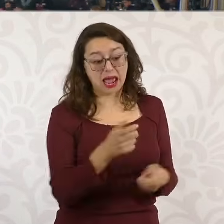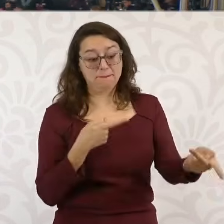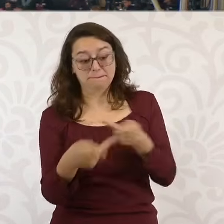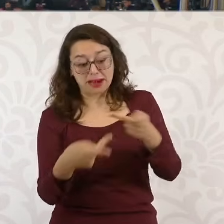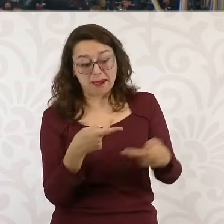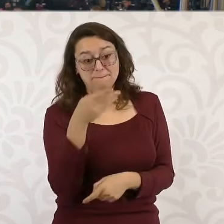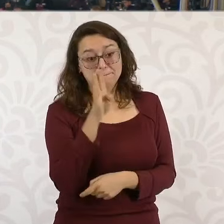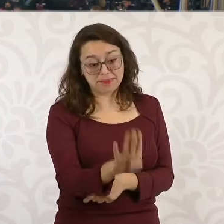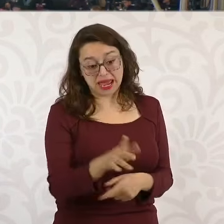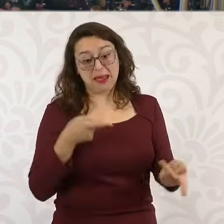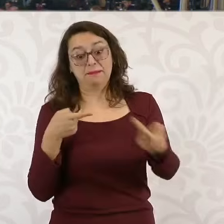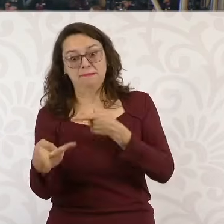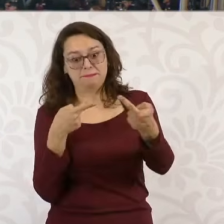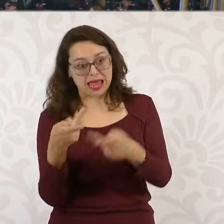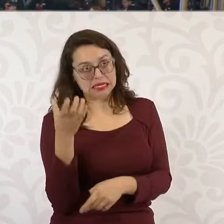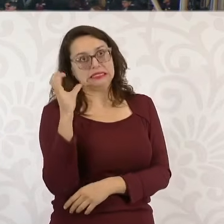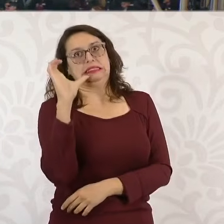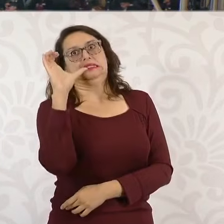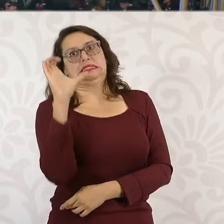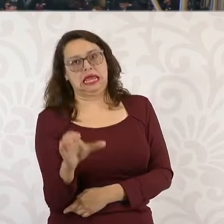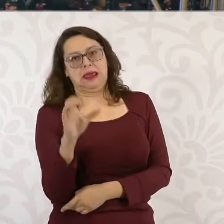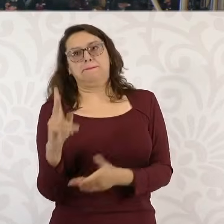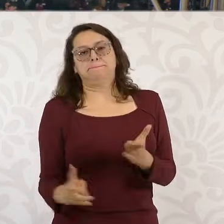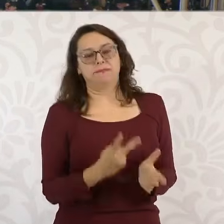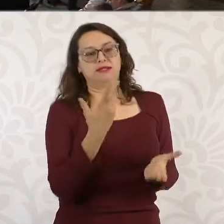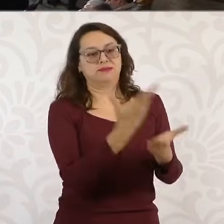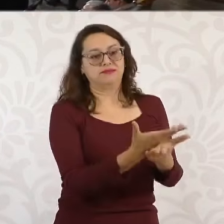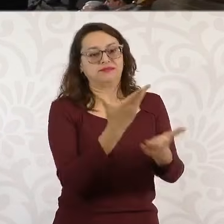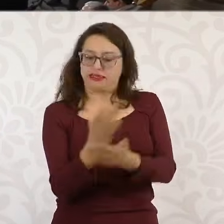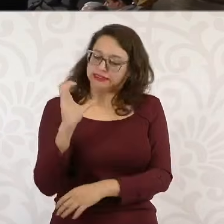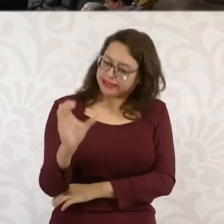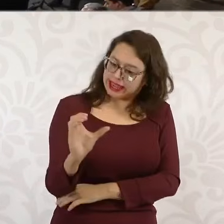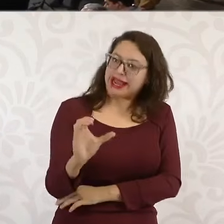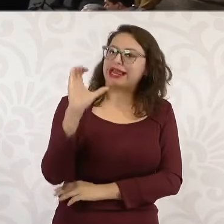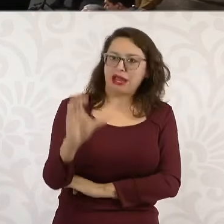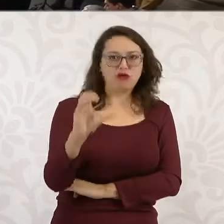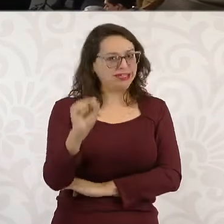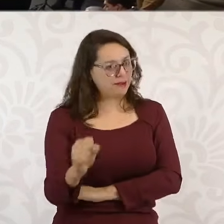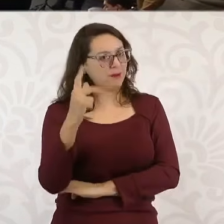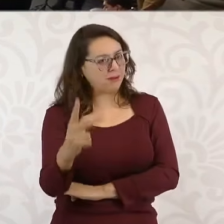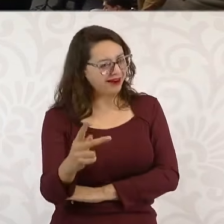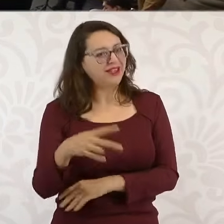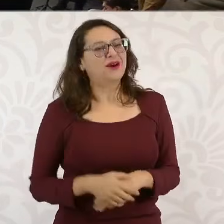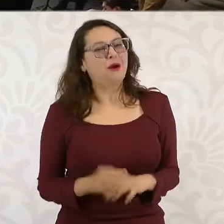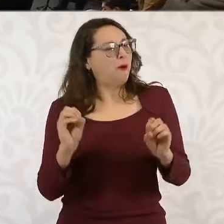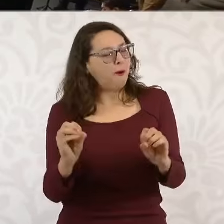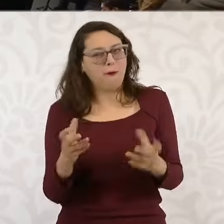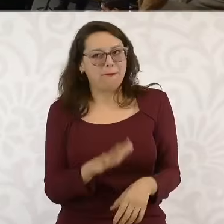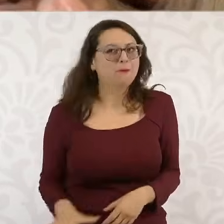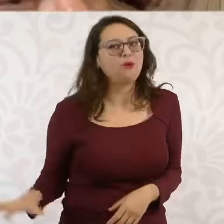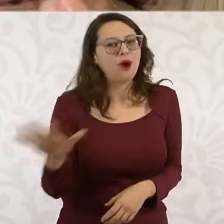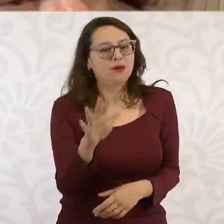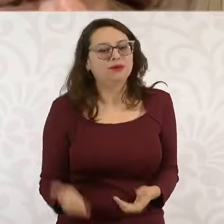C, concretado como plan C de Claudia Sheinbaum o plan C del Pueblo de México, que usted presenta el día de